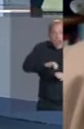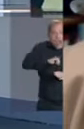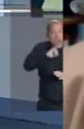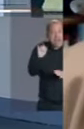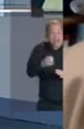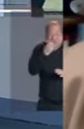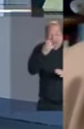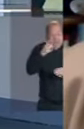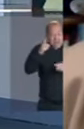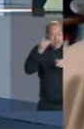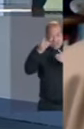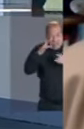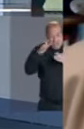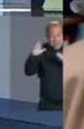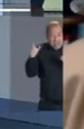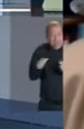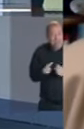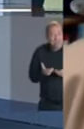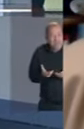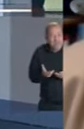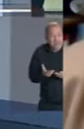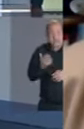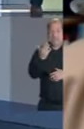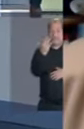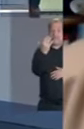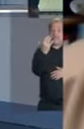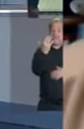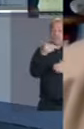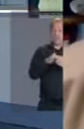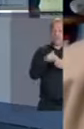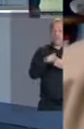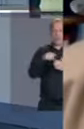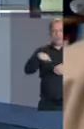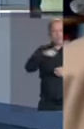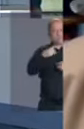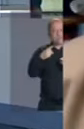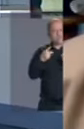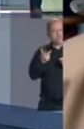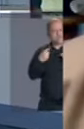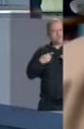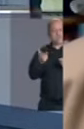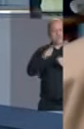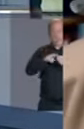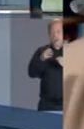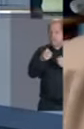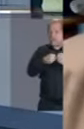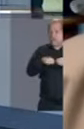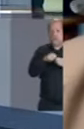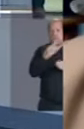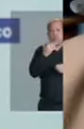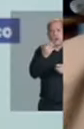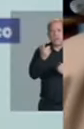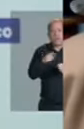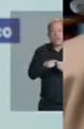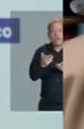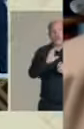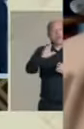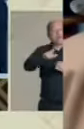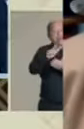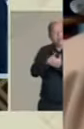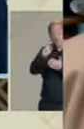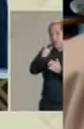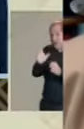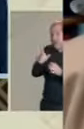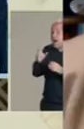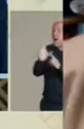dos candidatas no, en un tema que no abundaron, pero pues lo que sí se esperaba más bien era que hubiera propuestas, para eso son los debates,